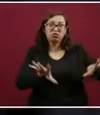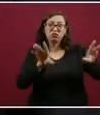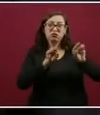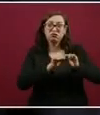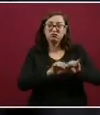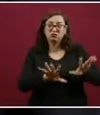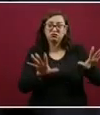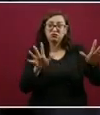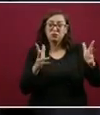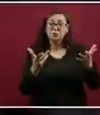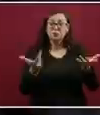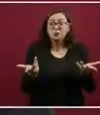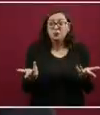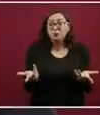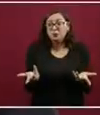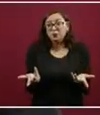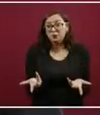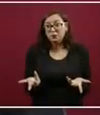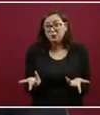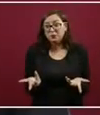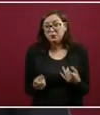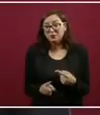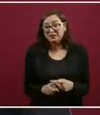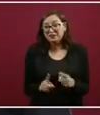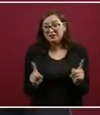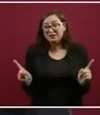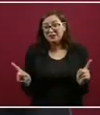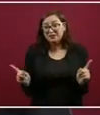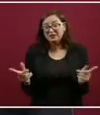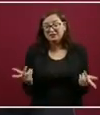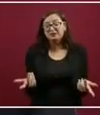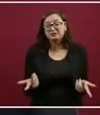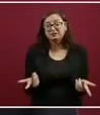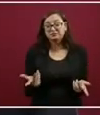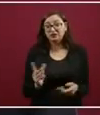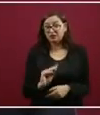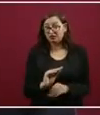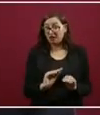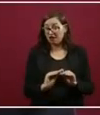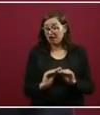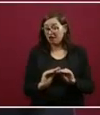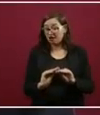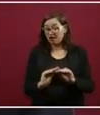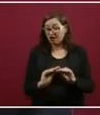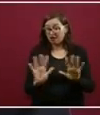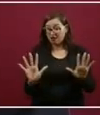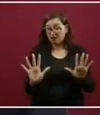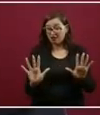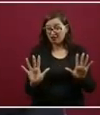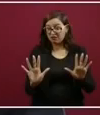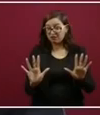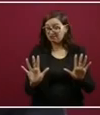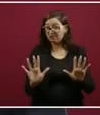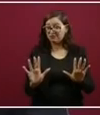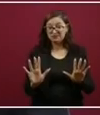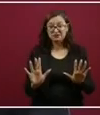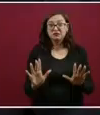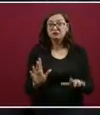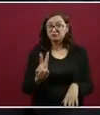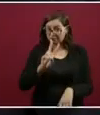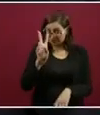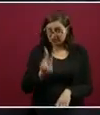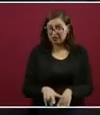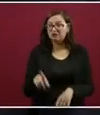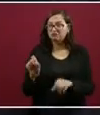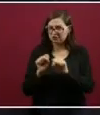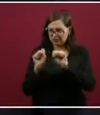se opina lo contrario. Aclaro, de que está muy mal el sistema de salud.